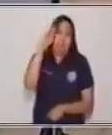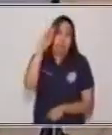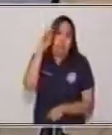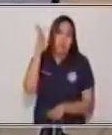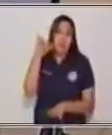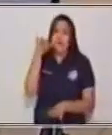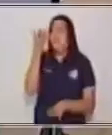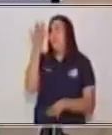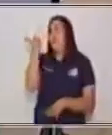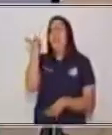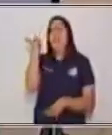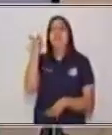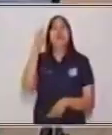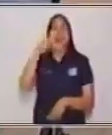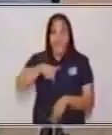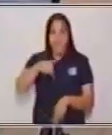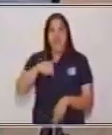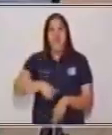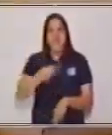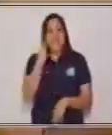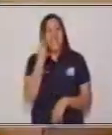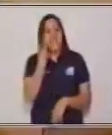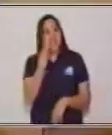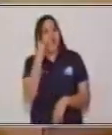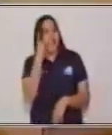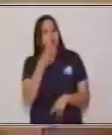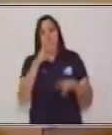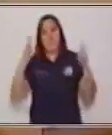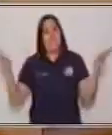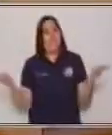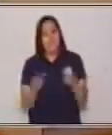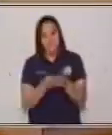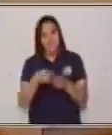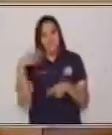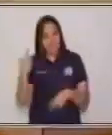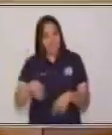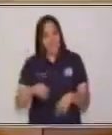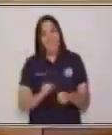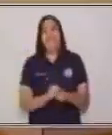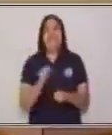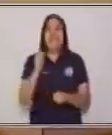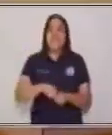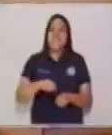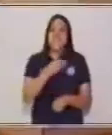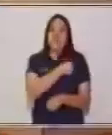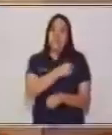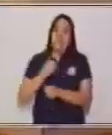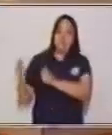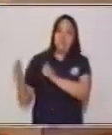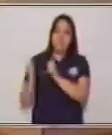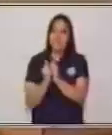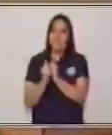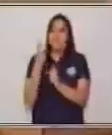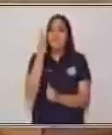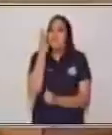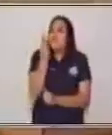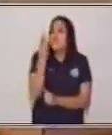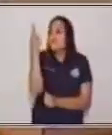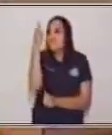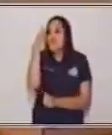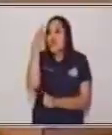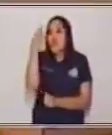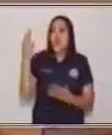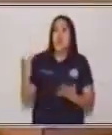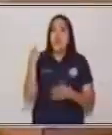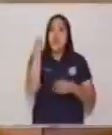ellos, en este momento lo veremos de forma más rápida. Y quiero que me acompañen entonces para recordar que